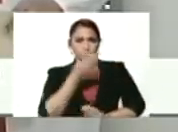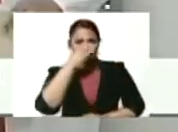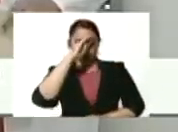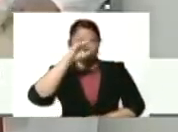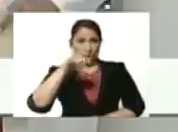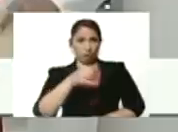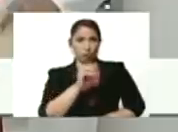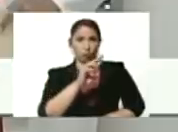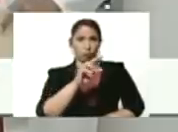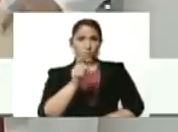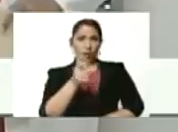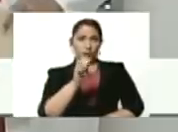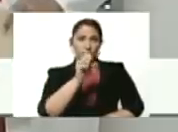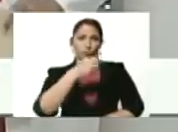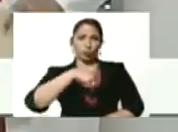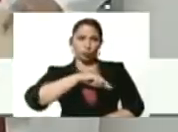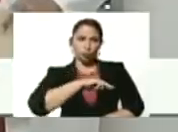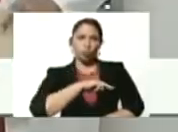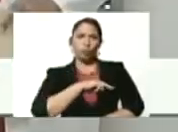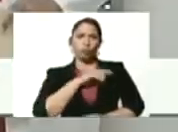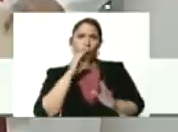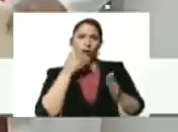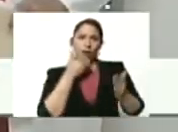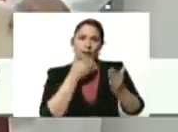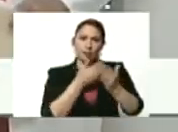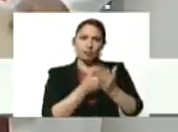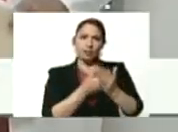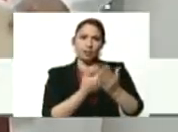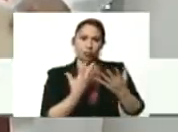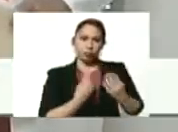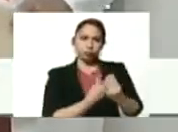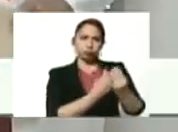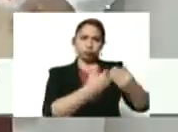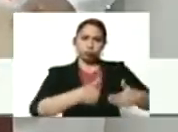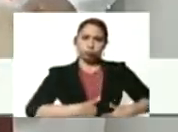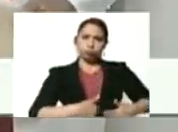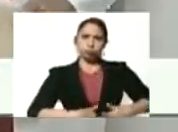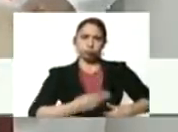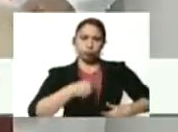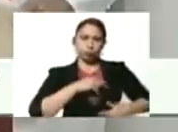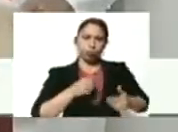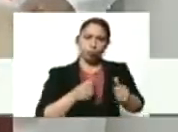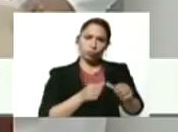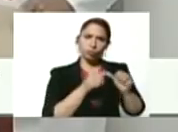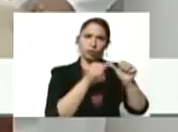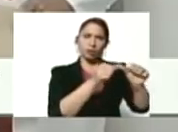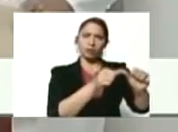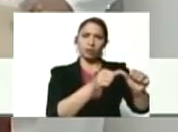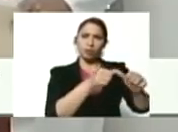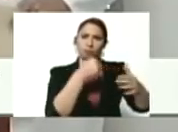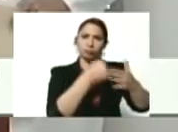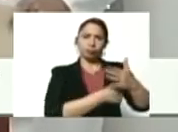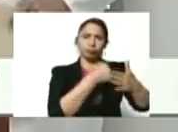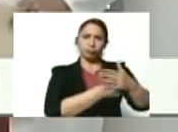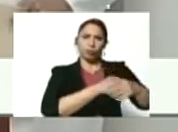Vázquez, que le agradecemos el empeño y el acompañamiento que ha tenido con nosotros para seguir venciendo el COVID. Igualmente la autoridad única en salud, doctor